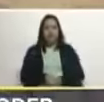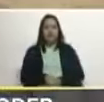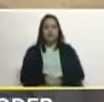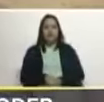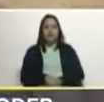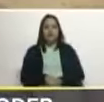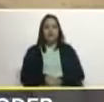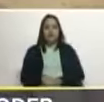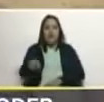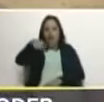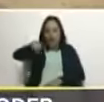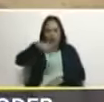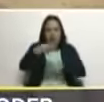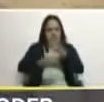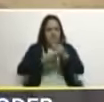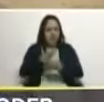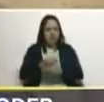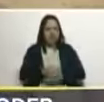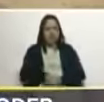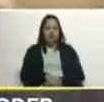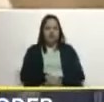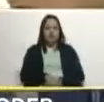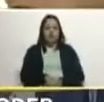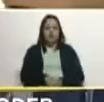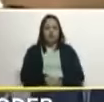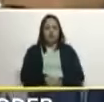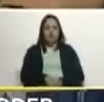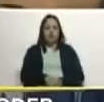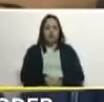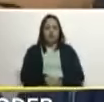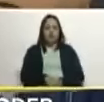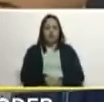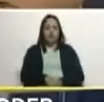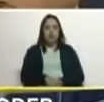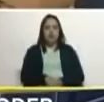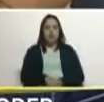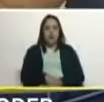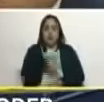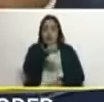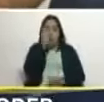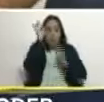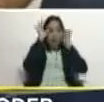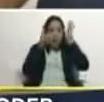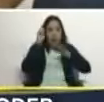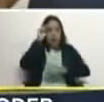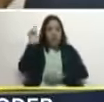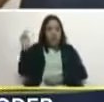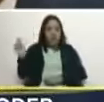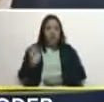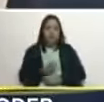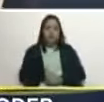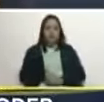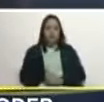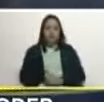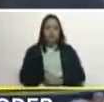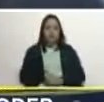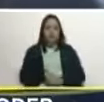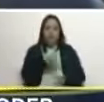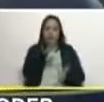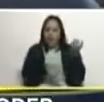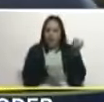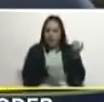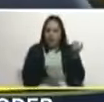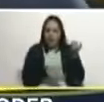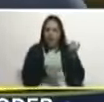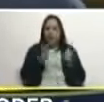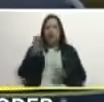Ellos son los que hicieron y pusieron en boga esas tesis. Al final, digo yo, los Borges,